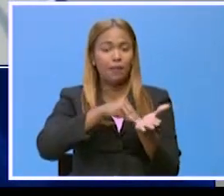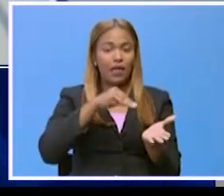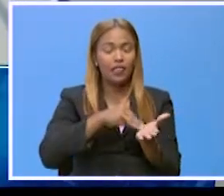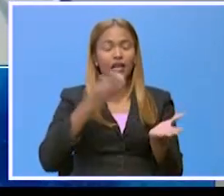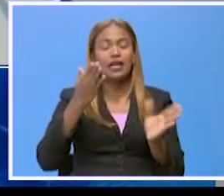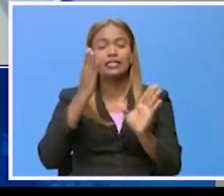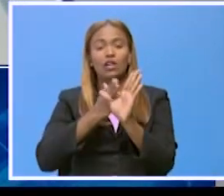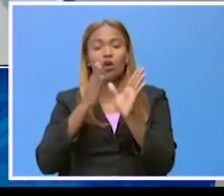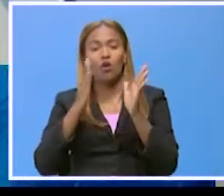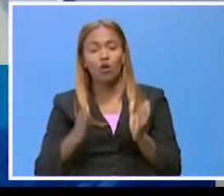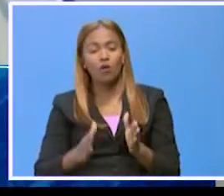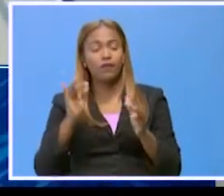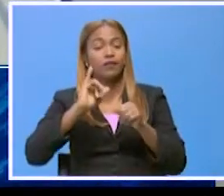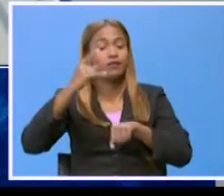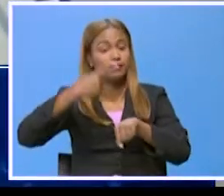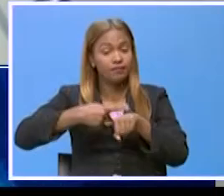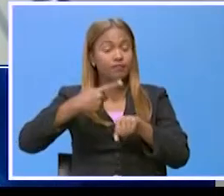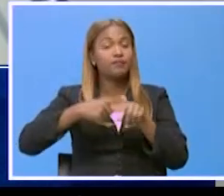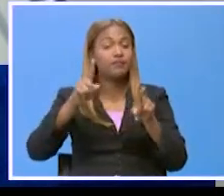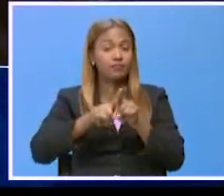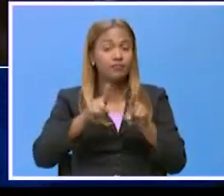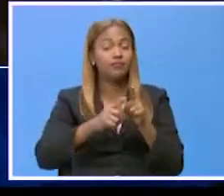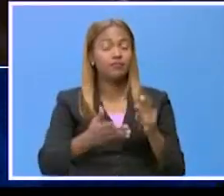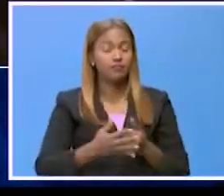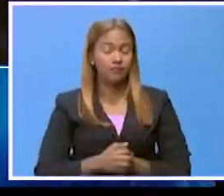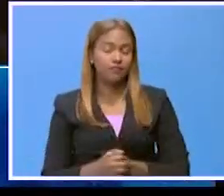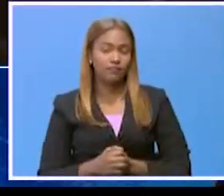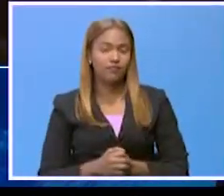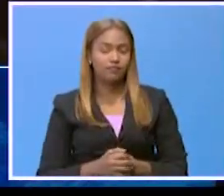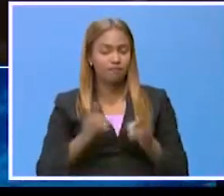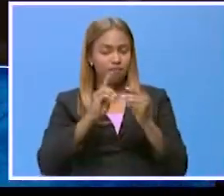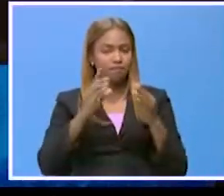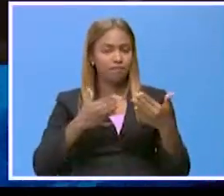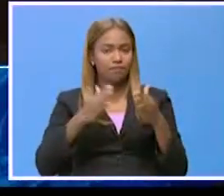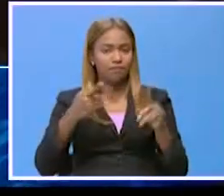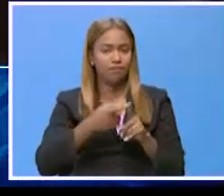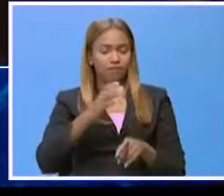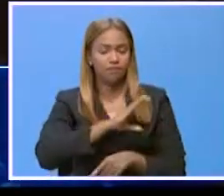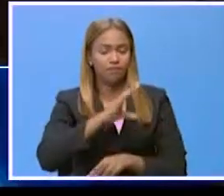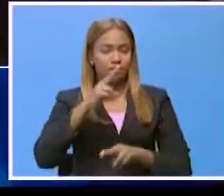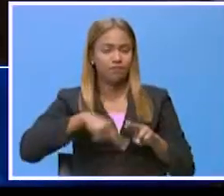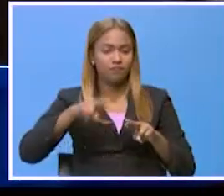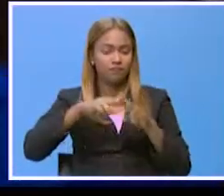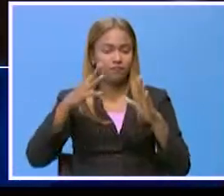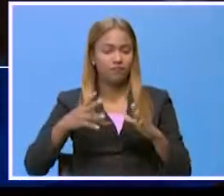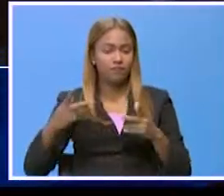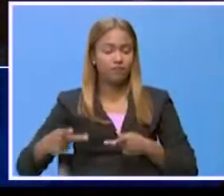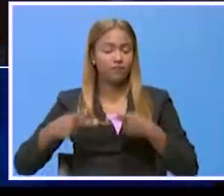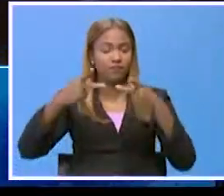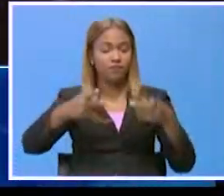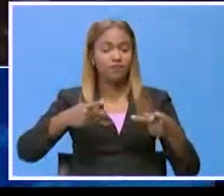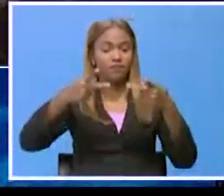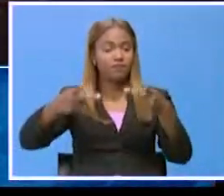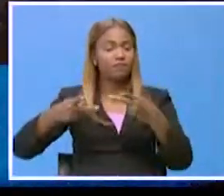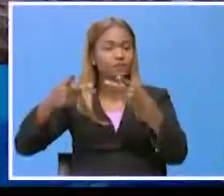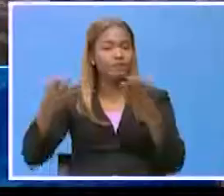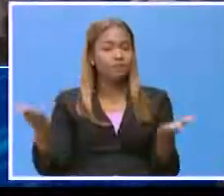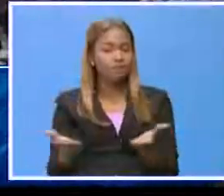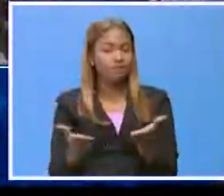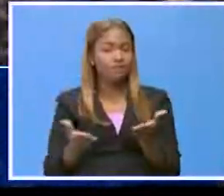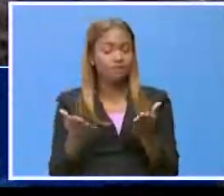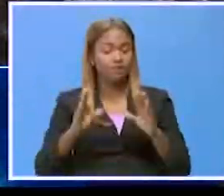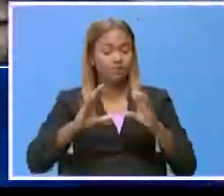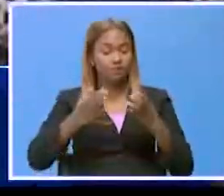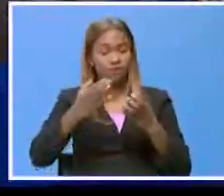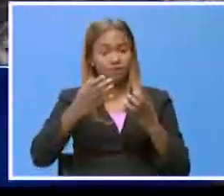psicológica como para el disciplinario también sobre todo el director general de la policía nacional visitó y recorrió las instalaciones de esta